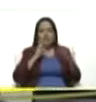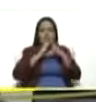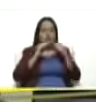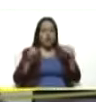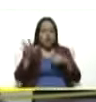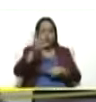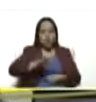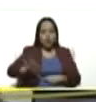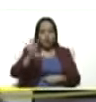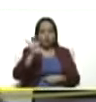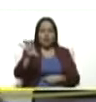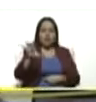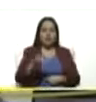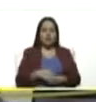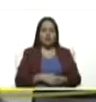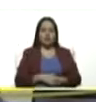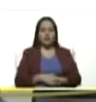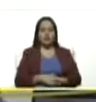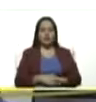país.